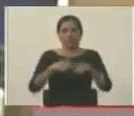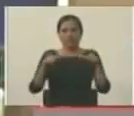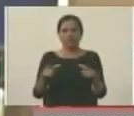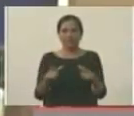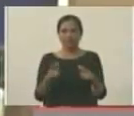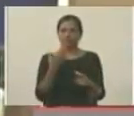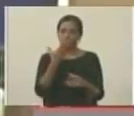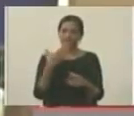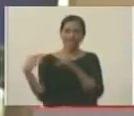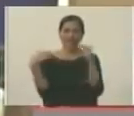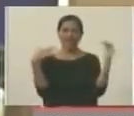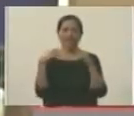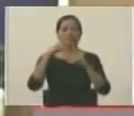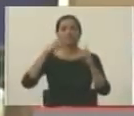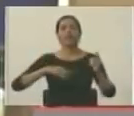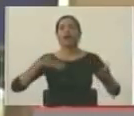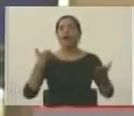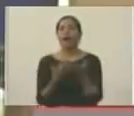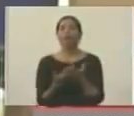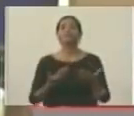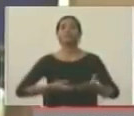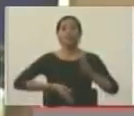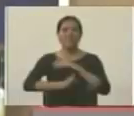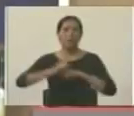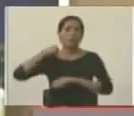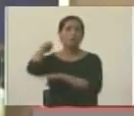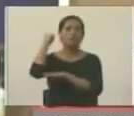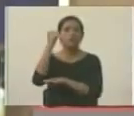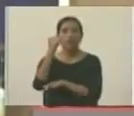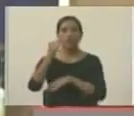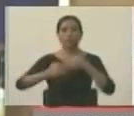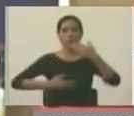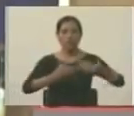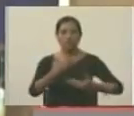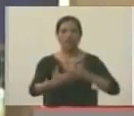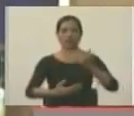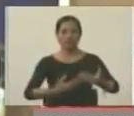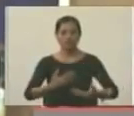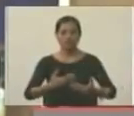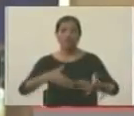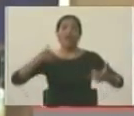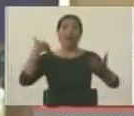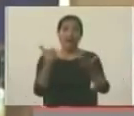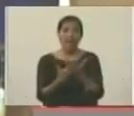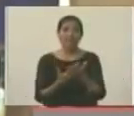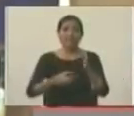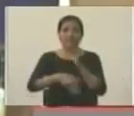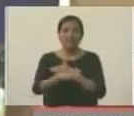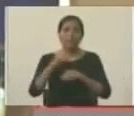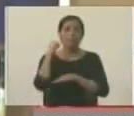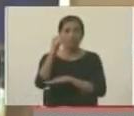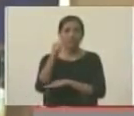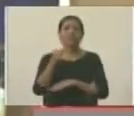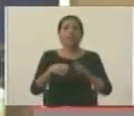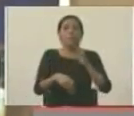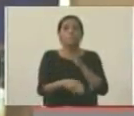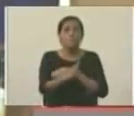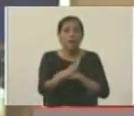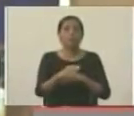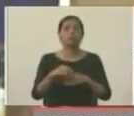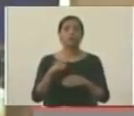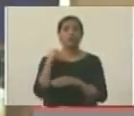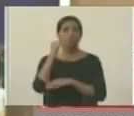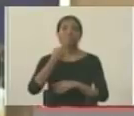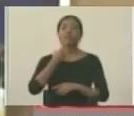la guerra eléctrica, hasta que vayamos triunfando por fases. Hasta que vayamos triunfando y que vamos a triunfar, te lo